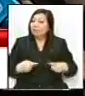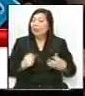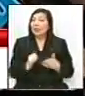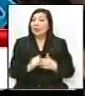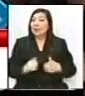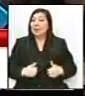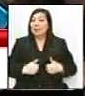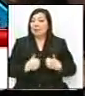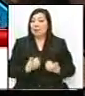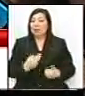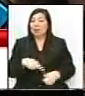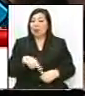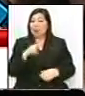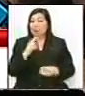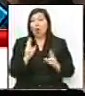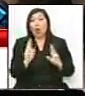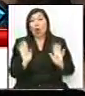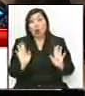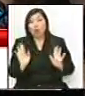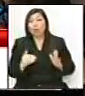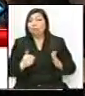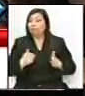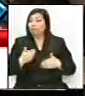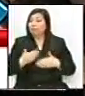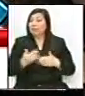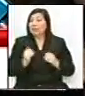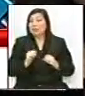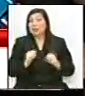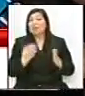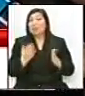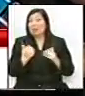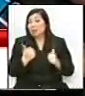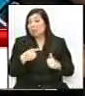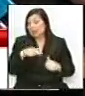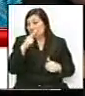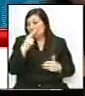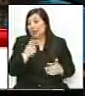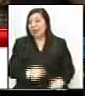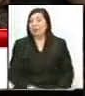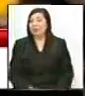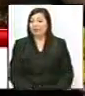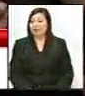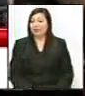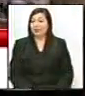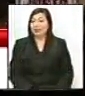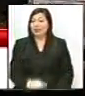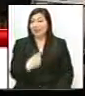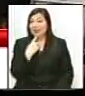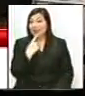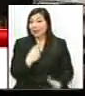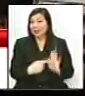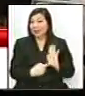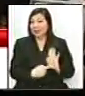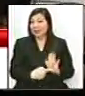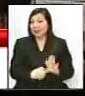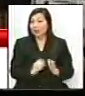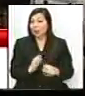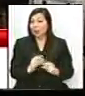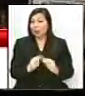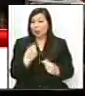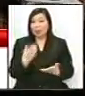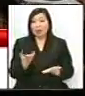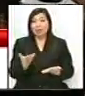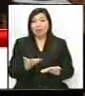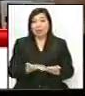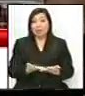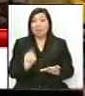estamos viviendo en nuestro país. Ojalá que esto continúe así por el bien del país. Para algunos, esta aparente toma de distancia de su partido ha